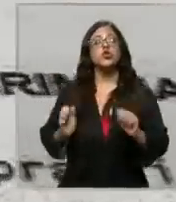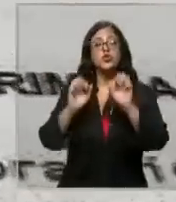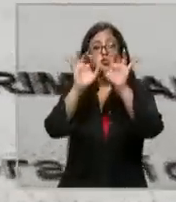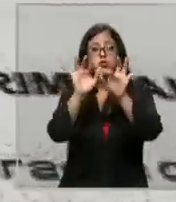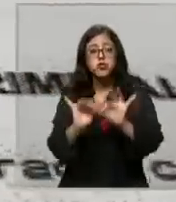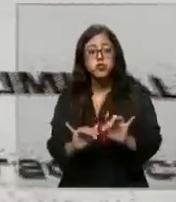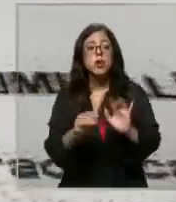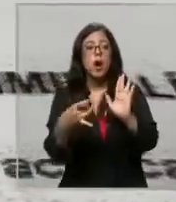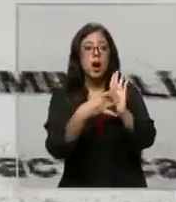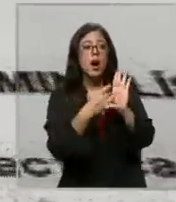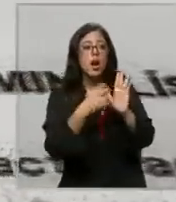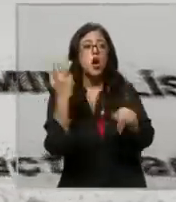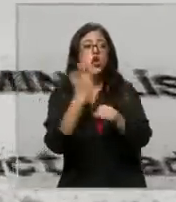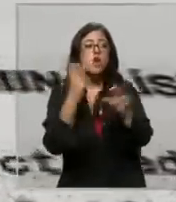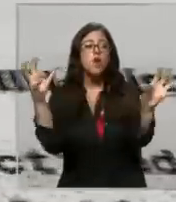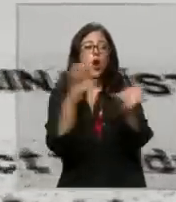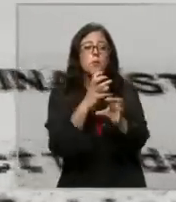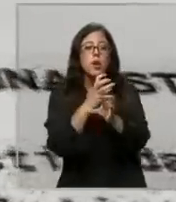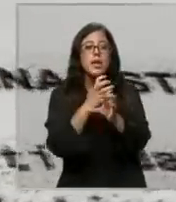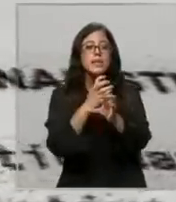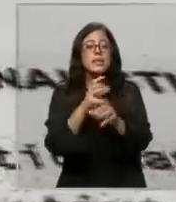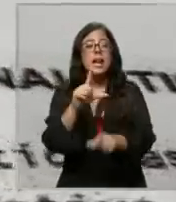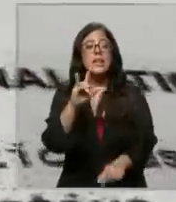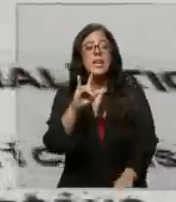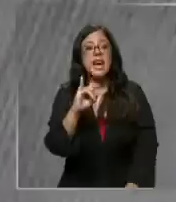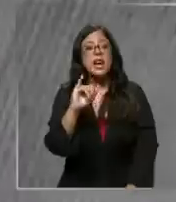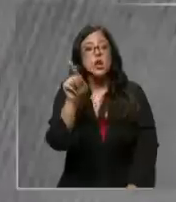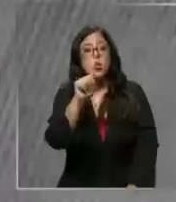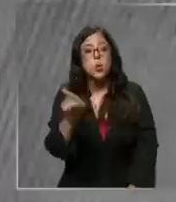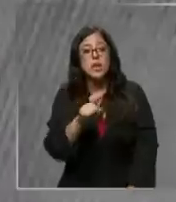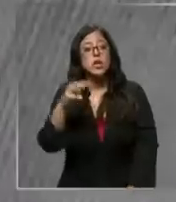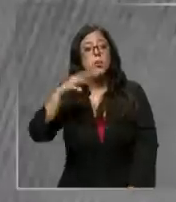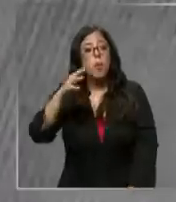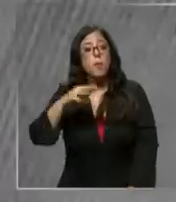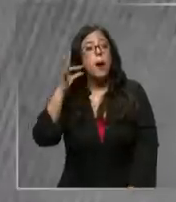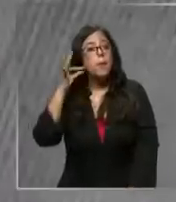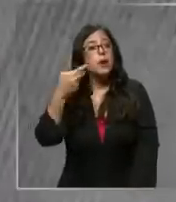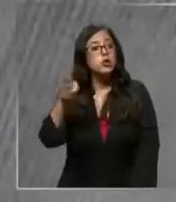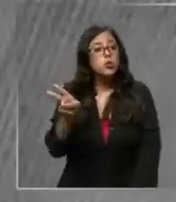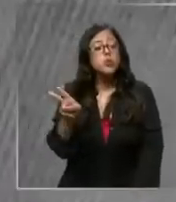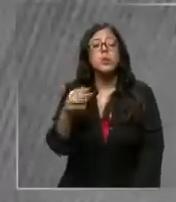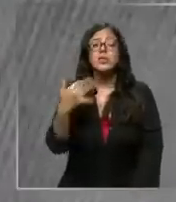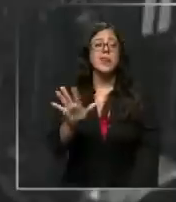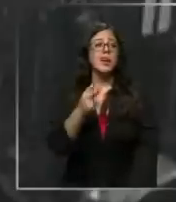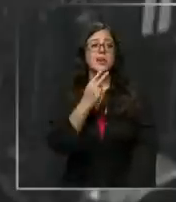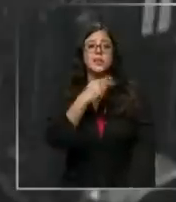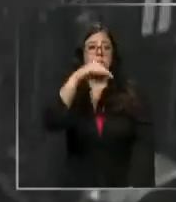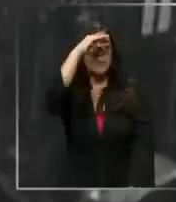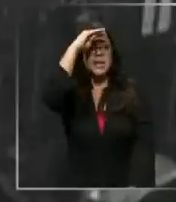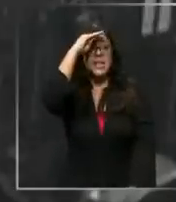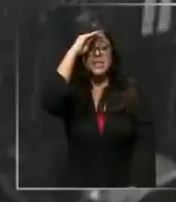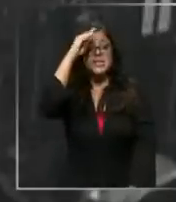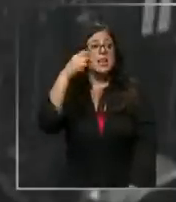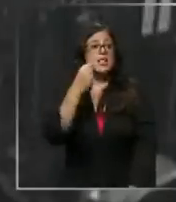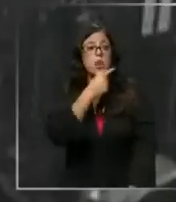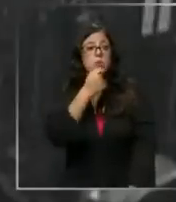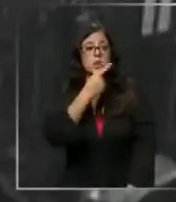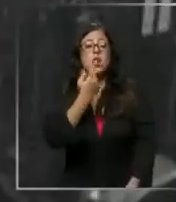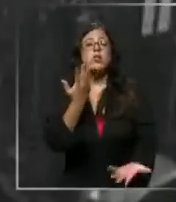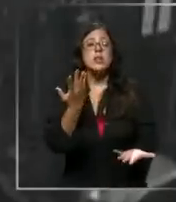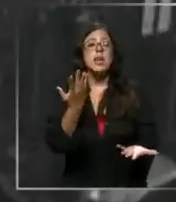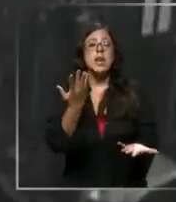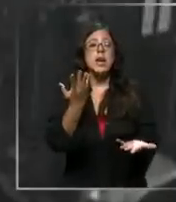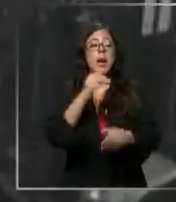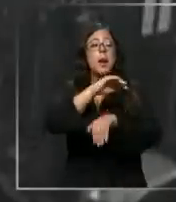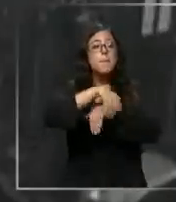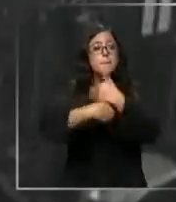da cuenta del delito de robo con violencia que tanto Luis como su madre aseguran haber vivido y que denunciaron la misma madrugada del dos de